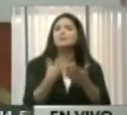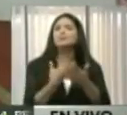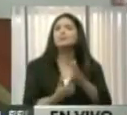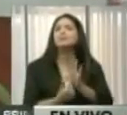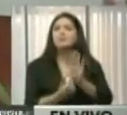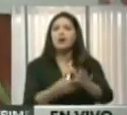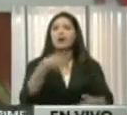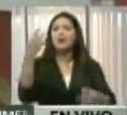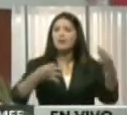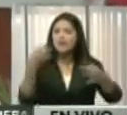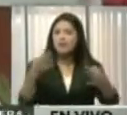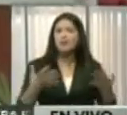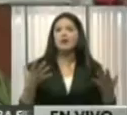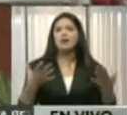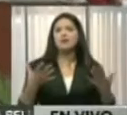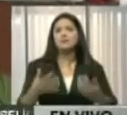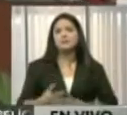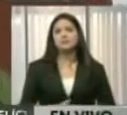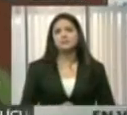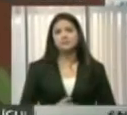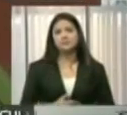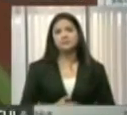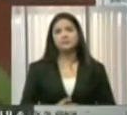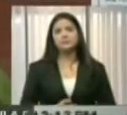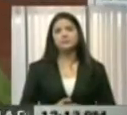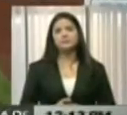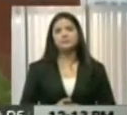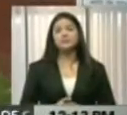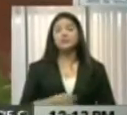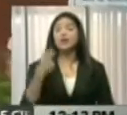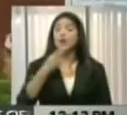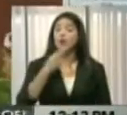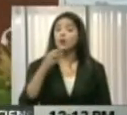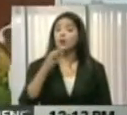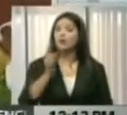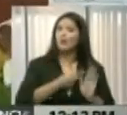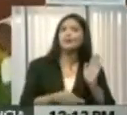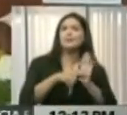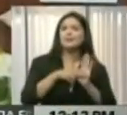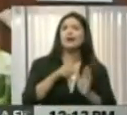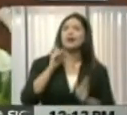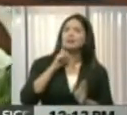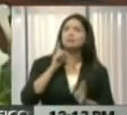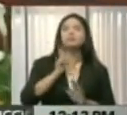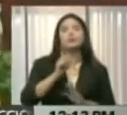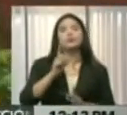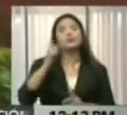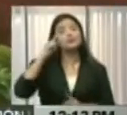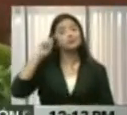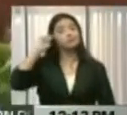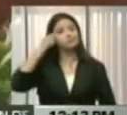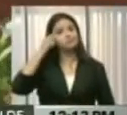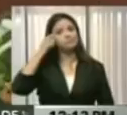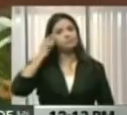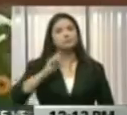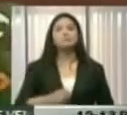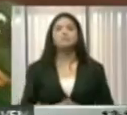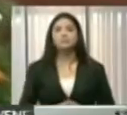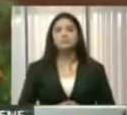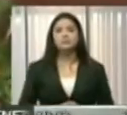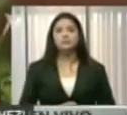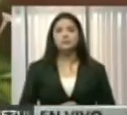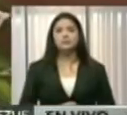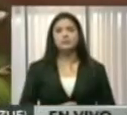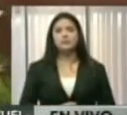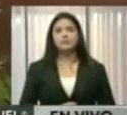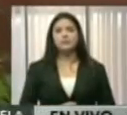la justicia, la reparación, los compromisos de no repetición y el no olvido. El conjunto de estos